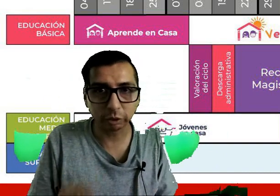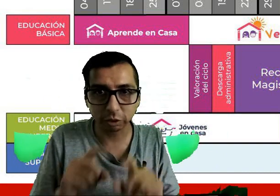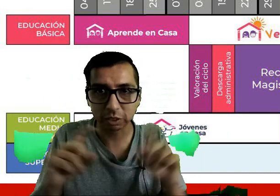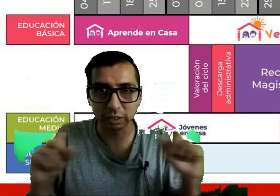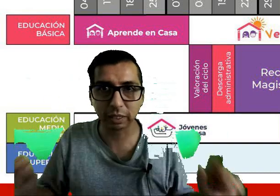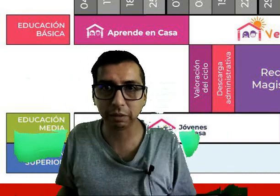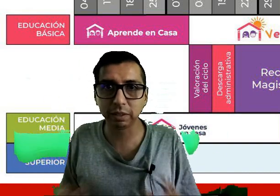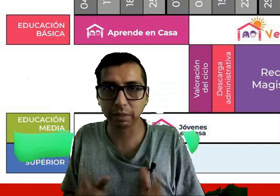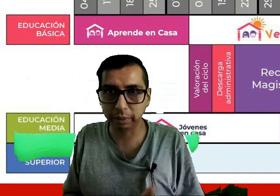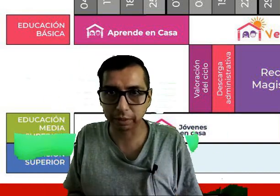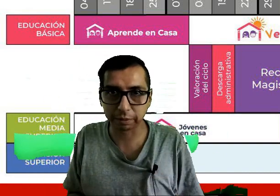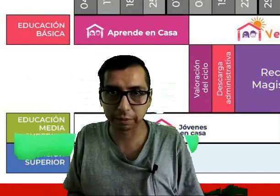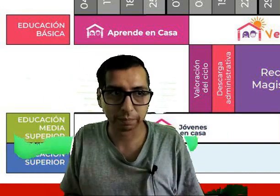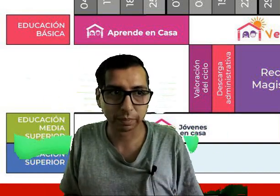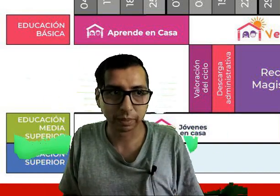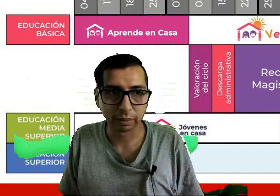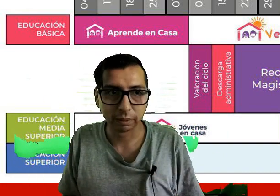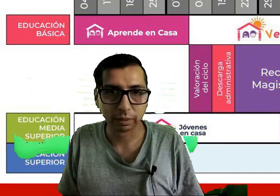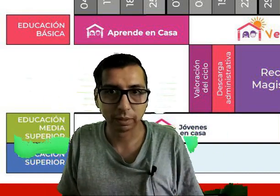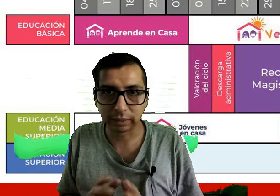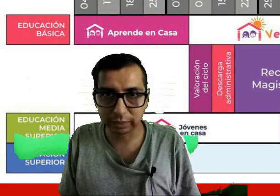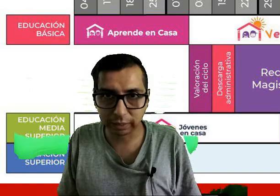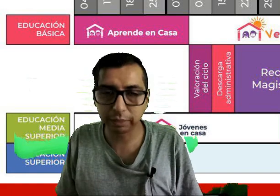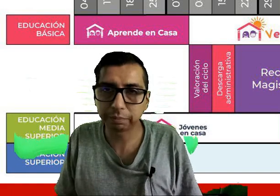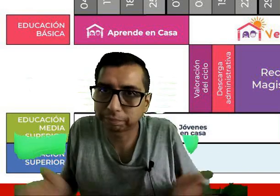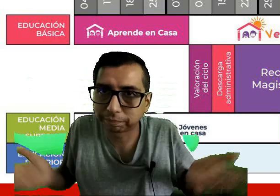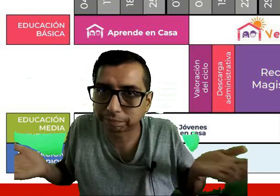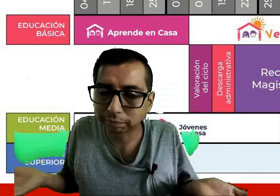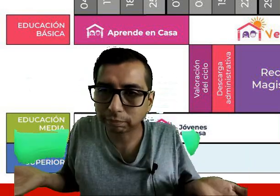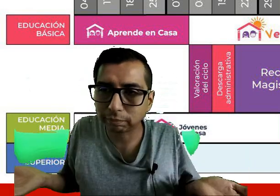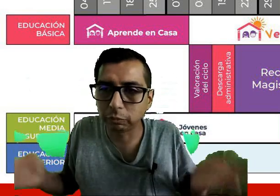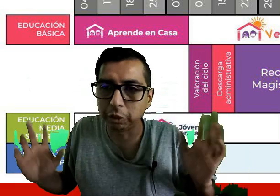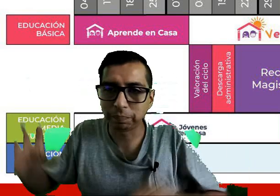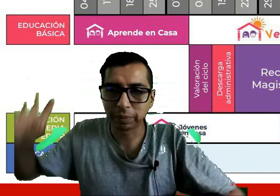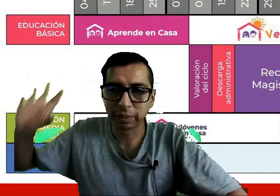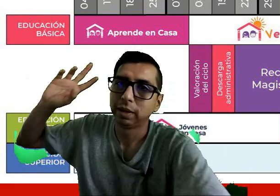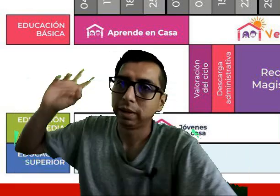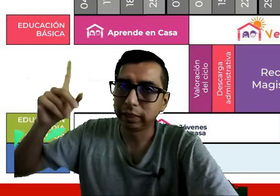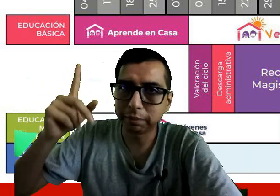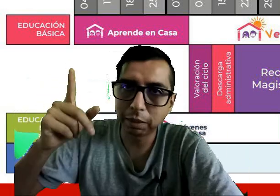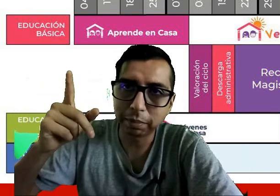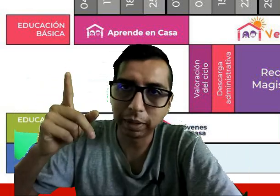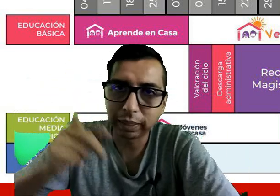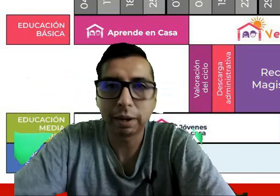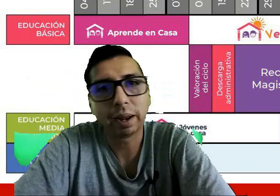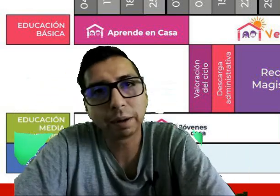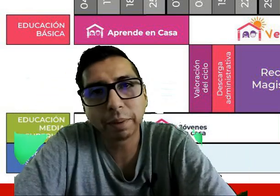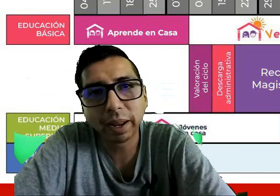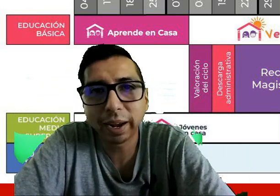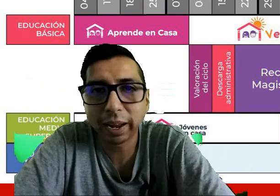un mes con todos los indicadores en verde. Así que, bueno.